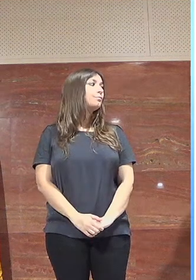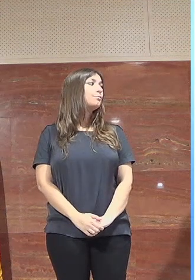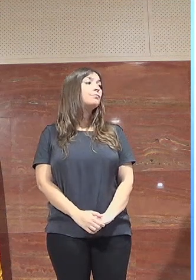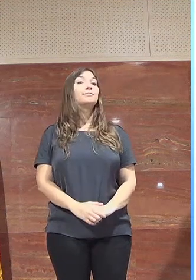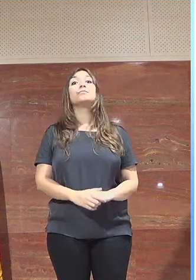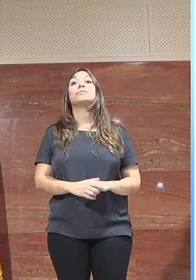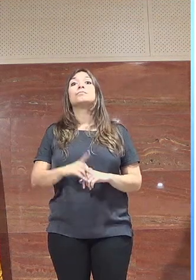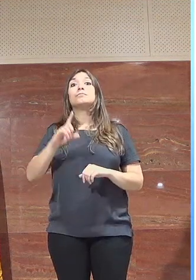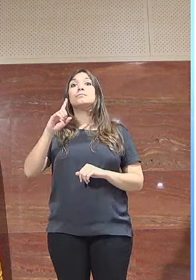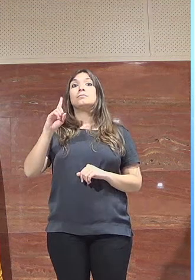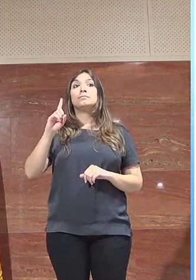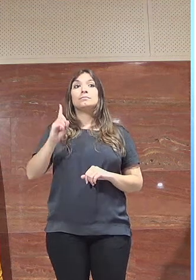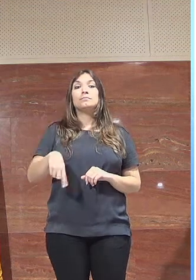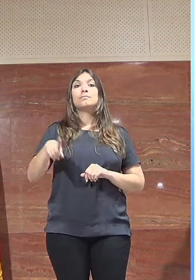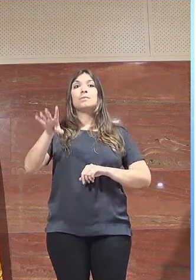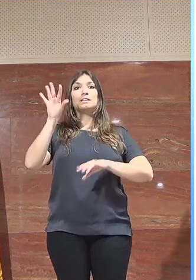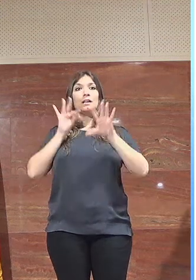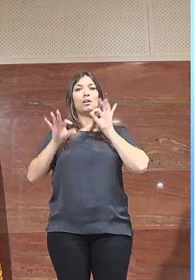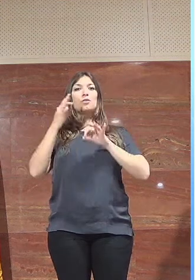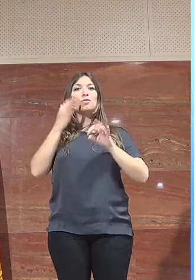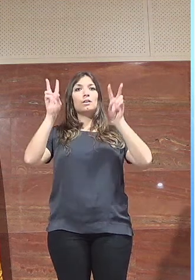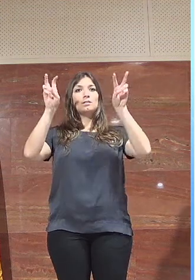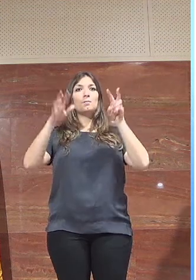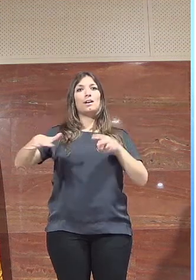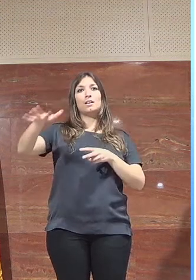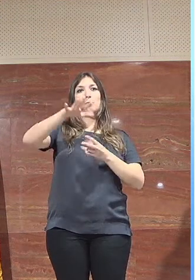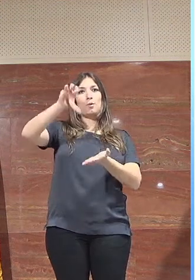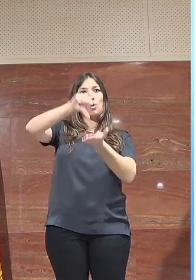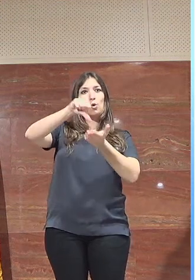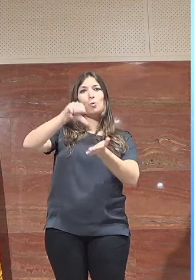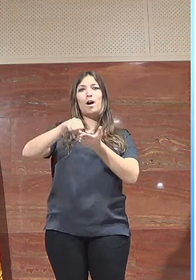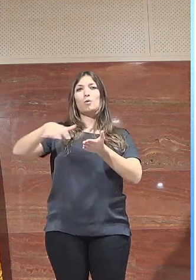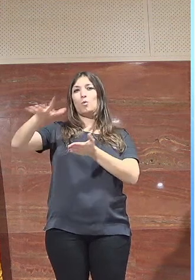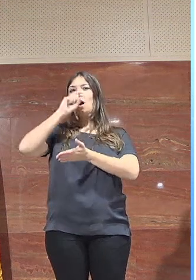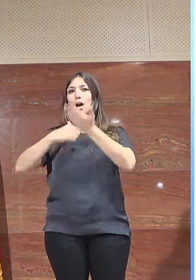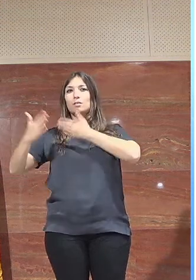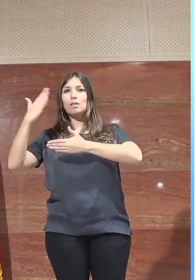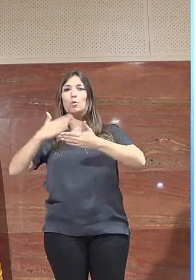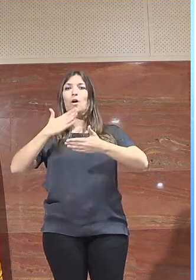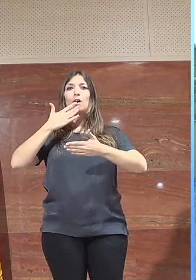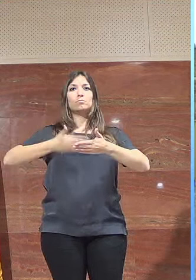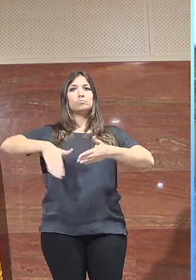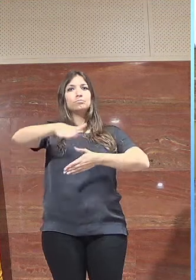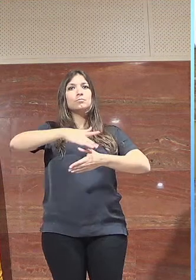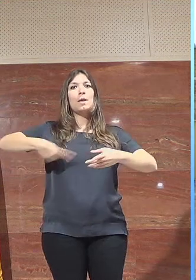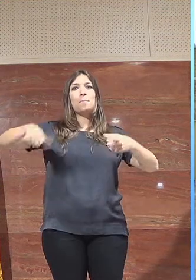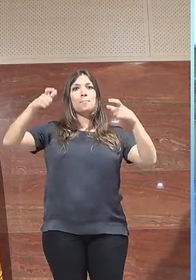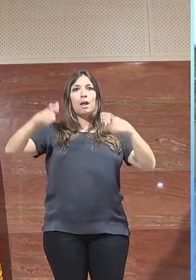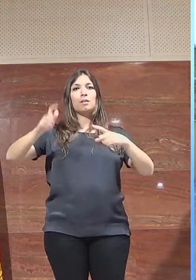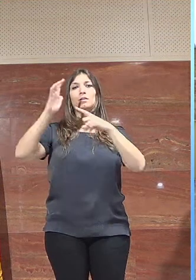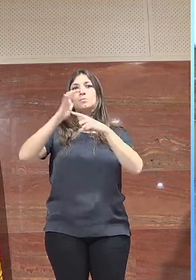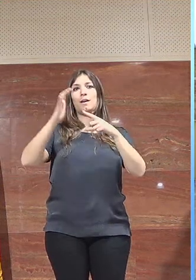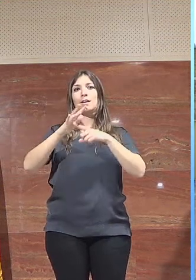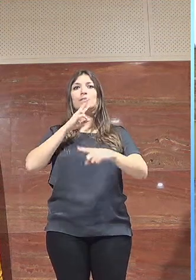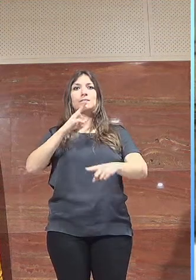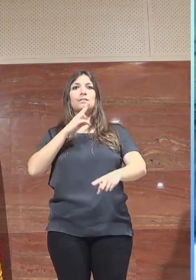Asimismo, han sido seleccionados temas sobre espacio urbano, cascos históricos, vías públicas, plazas, parques y